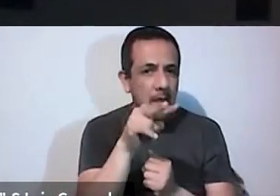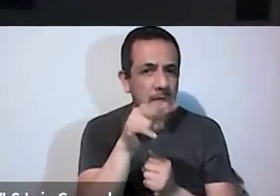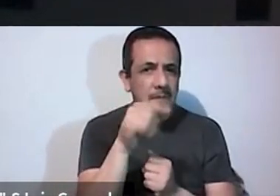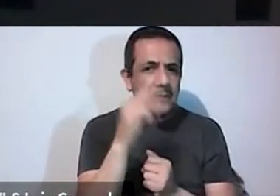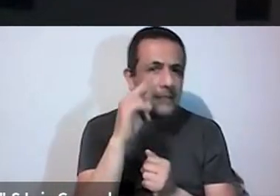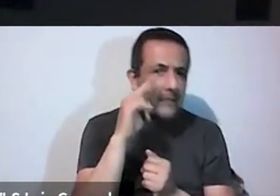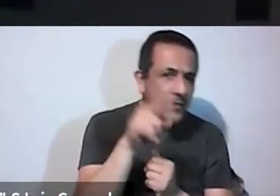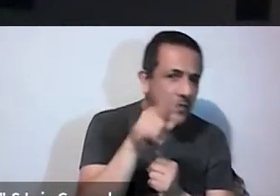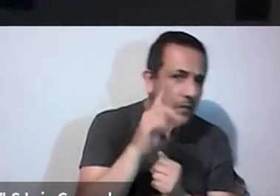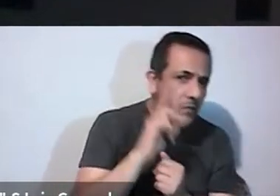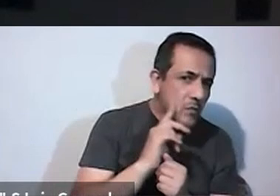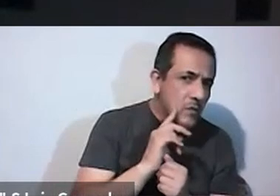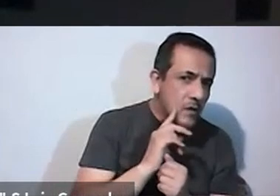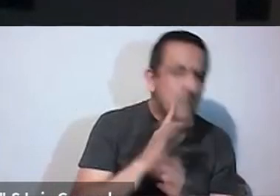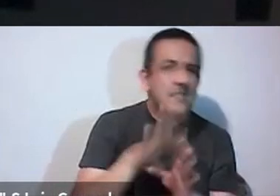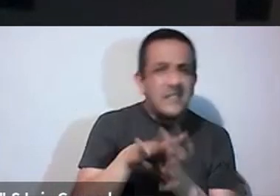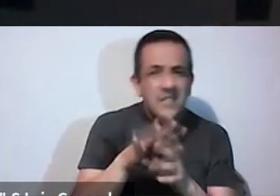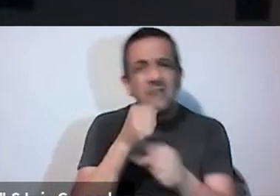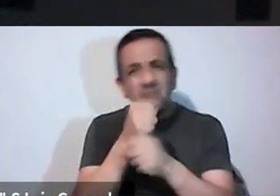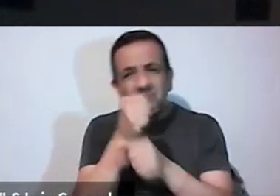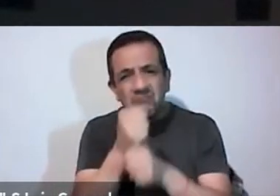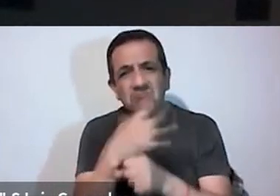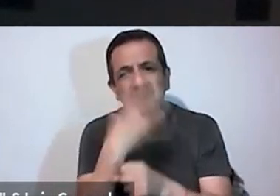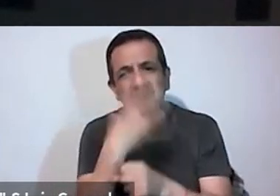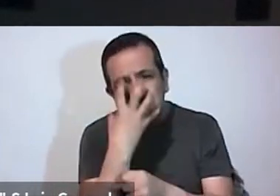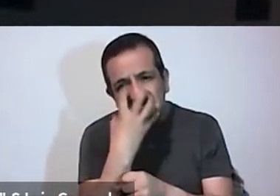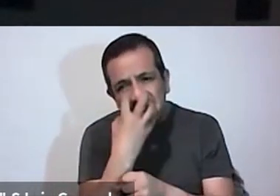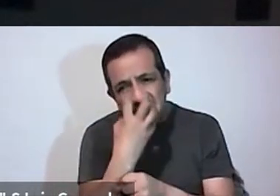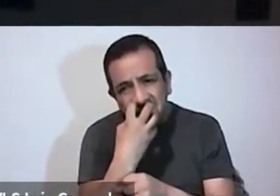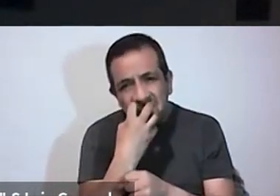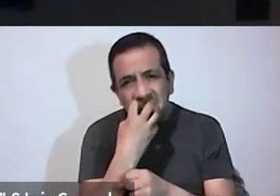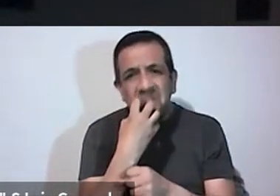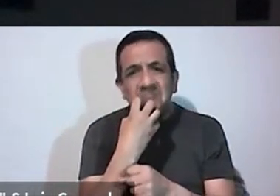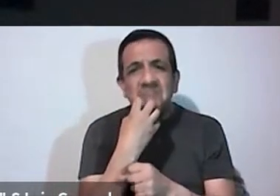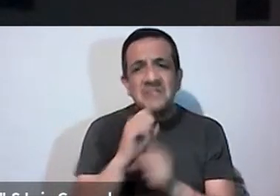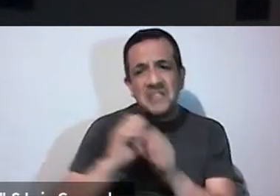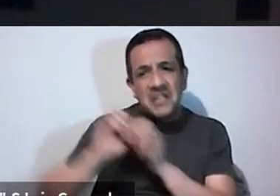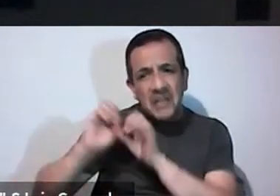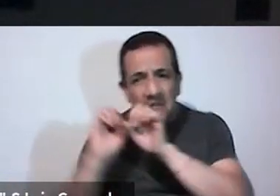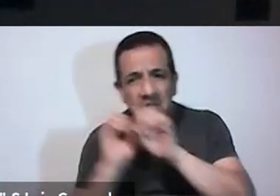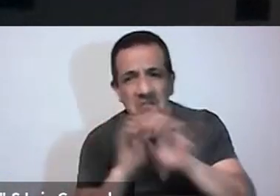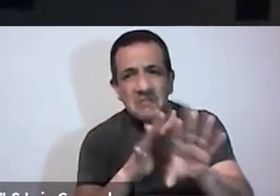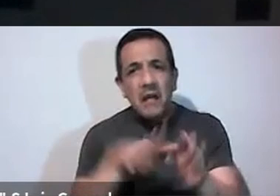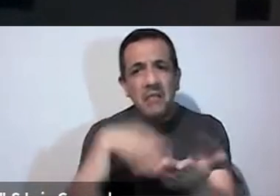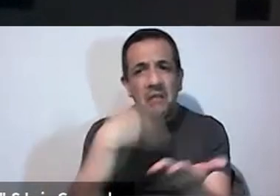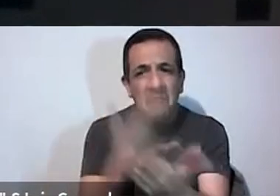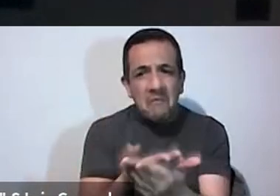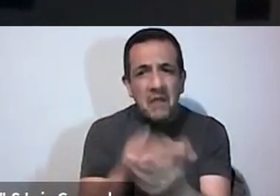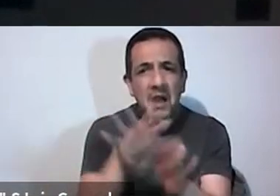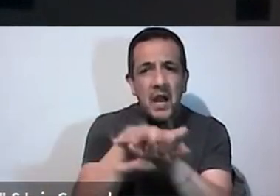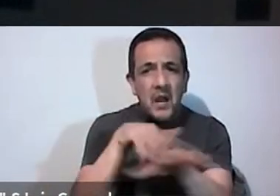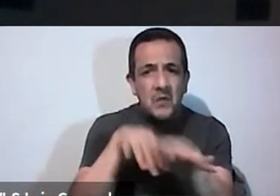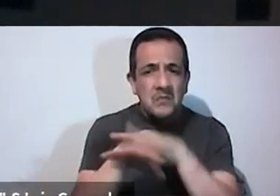mujer mayugada, triste, arrojada a los pies del Señor. Pero yo quiero que se pongan